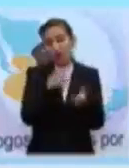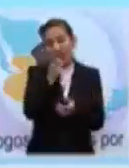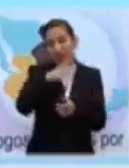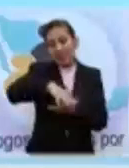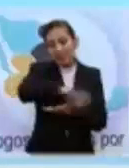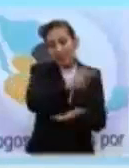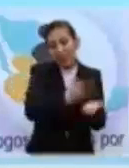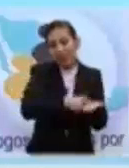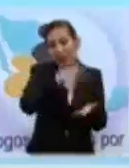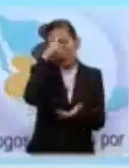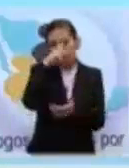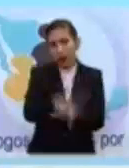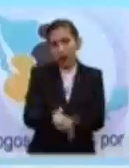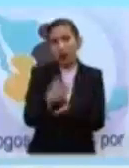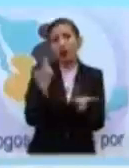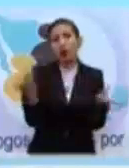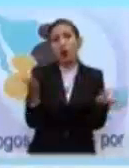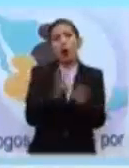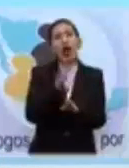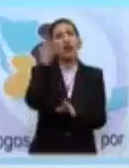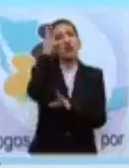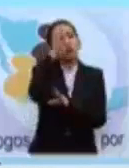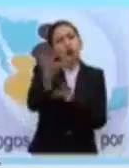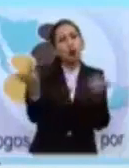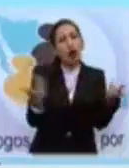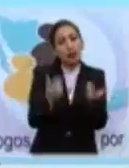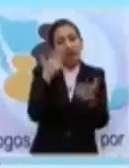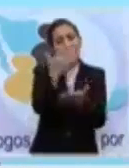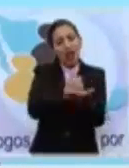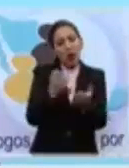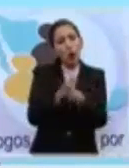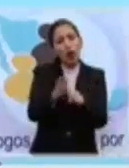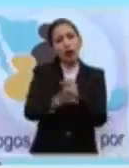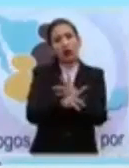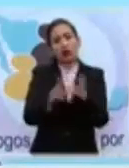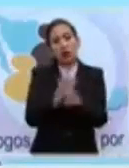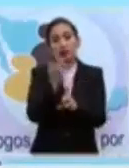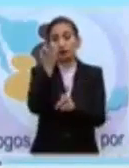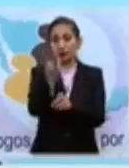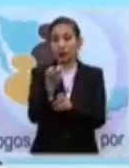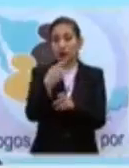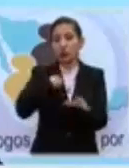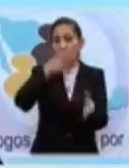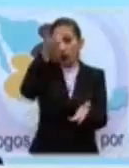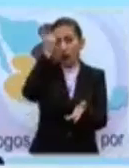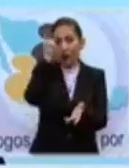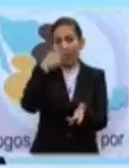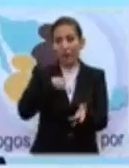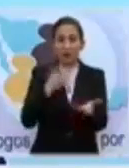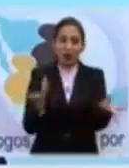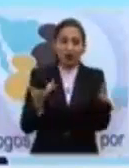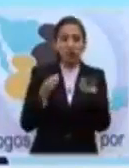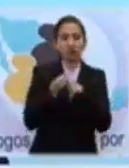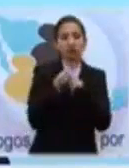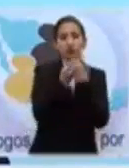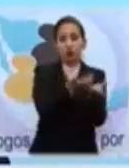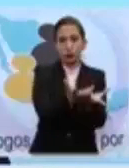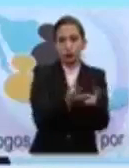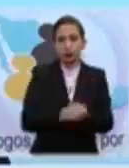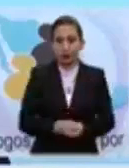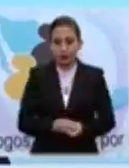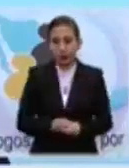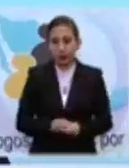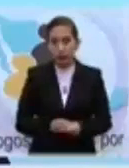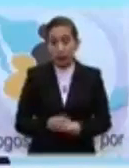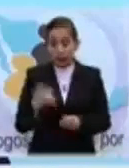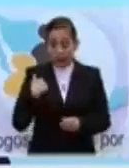discusión en México, qué se ha logrado, cuáles son los retos, y es en ese sentido que espero hacer mi aportación.